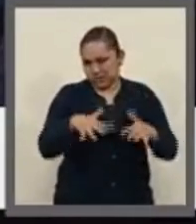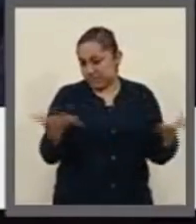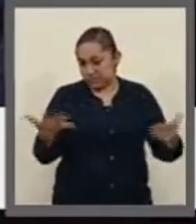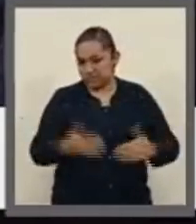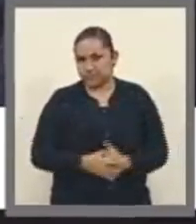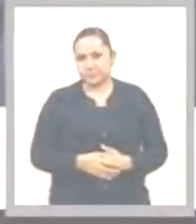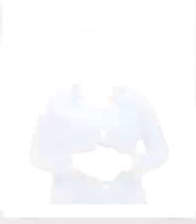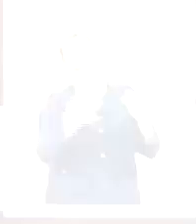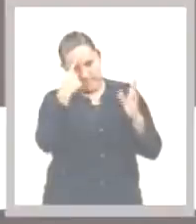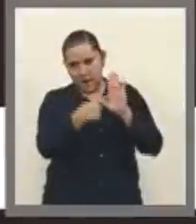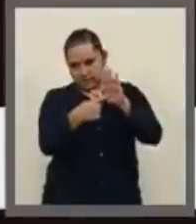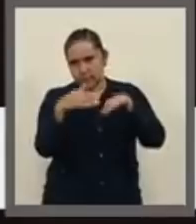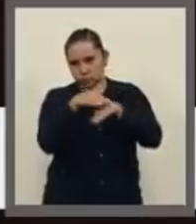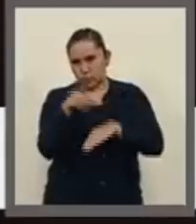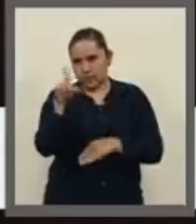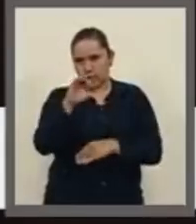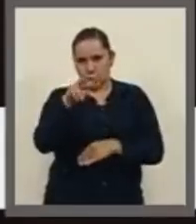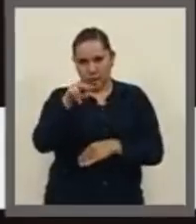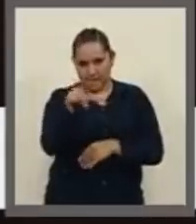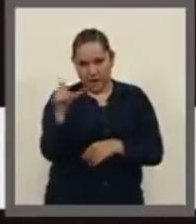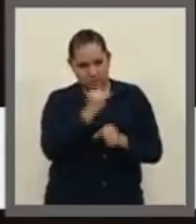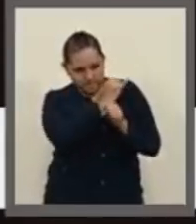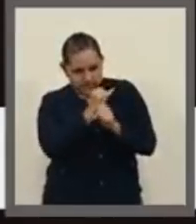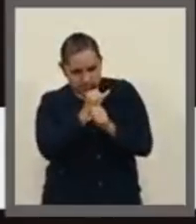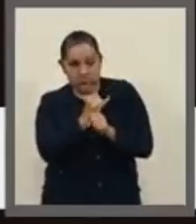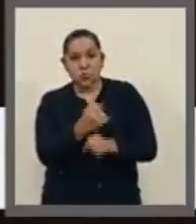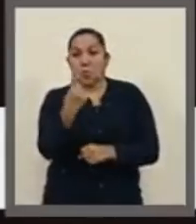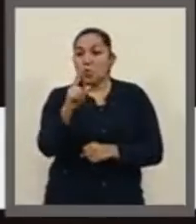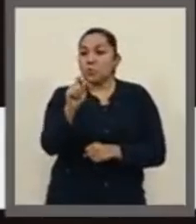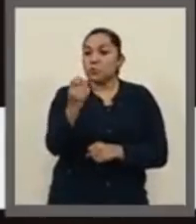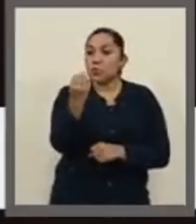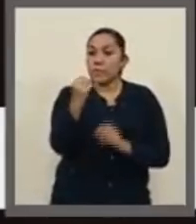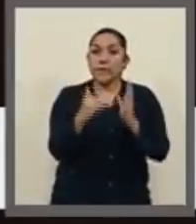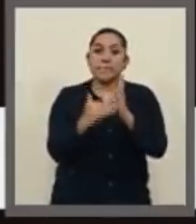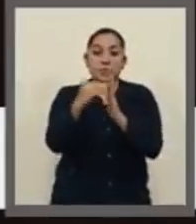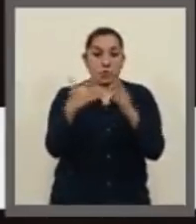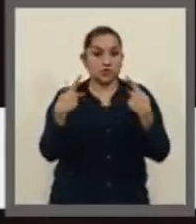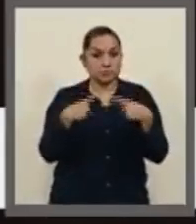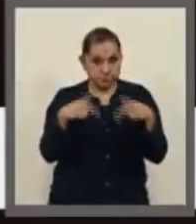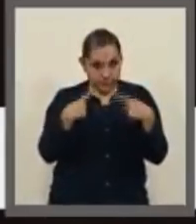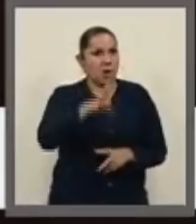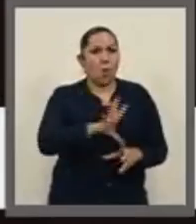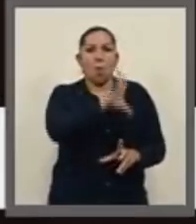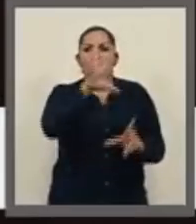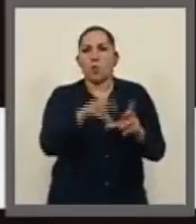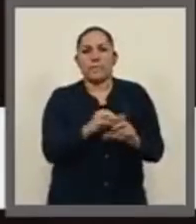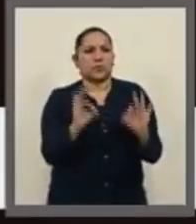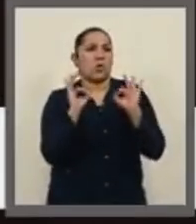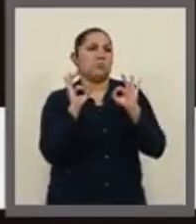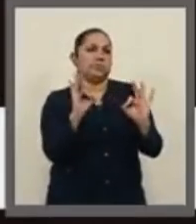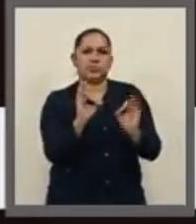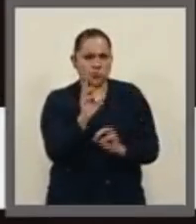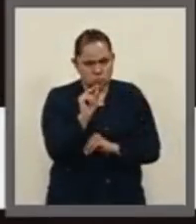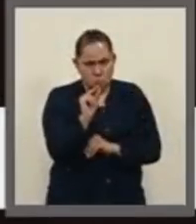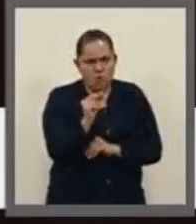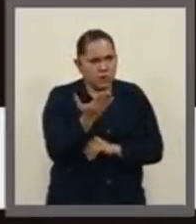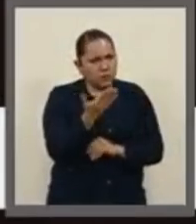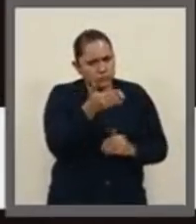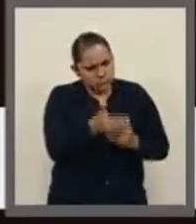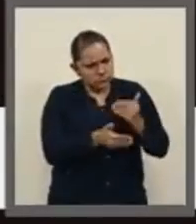Sí, diputado. 1.9 millones de personas superaron la pobreza extrema alimentaria en 2012. Los resultados que menciona el